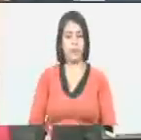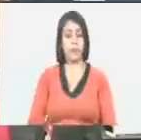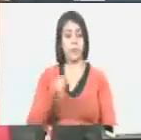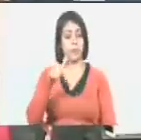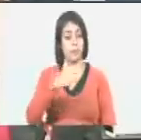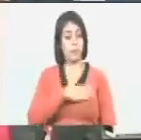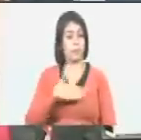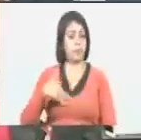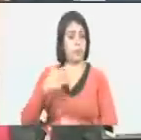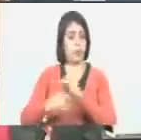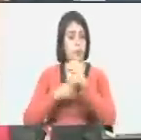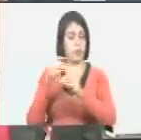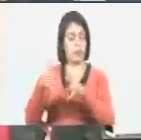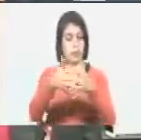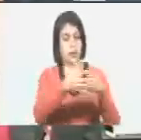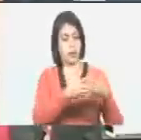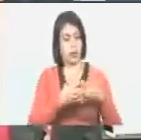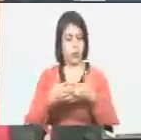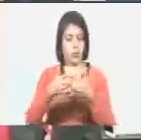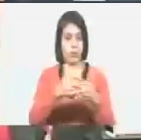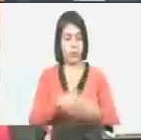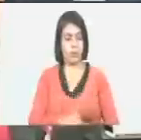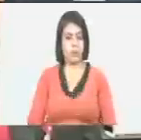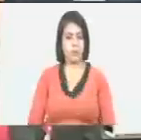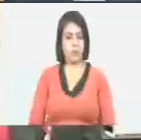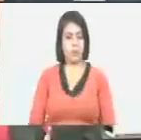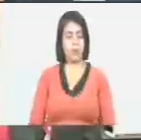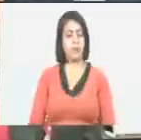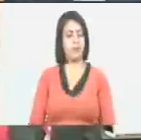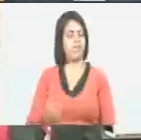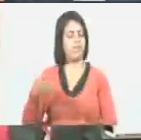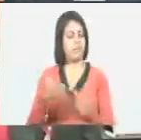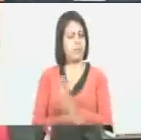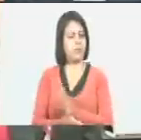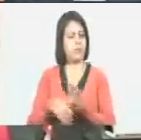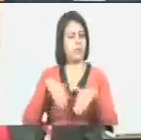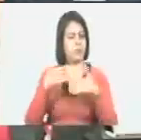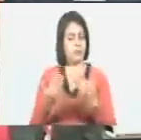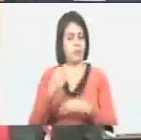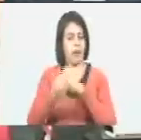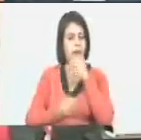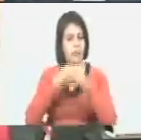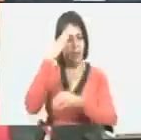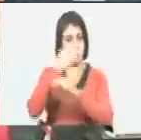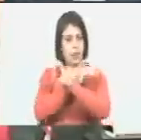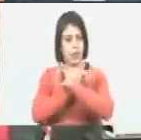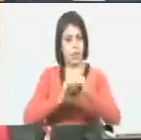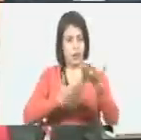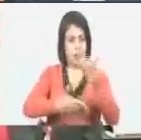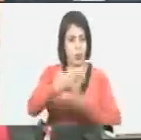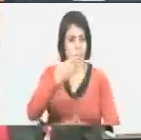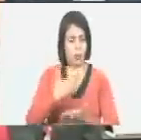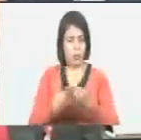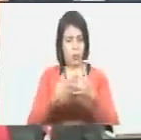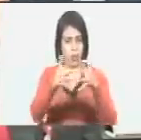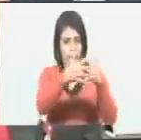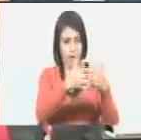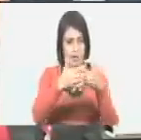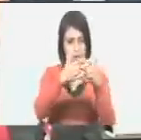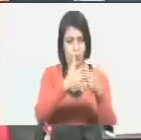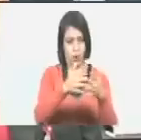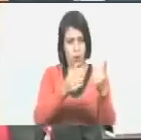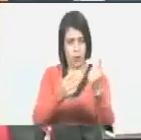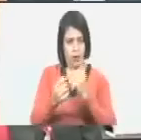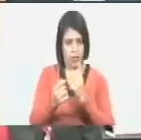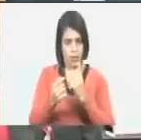estas pretensiones de los Estados Unidos. ¿En qué consistían las operaciones militares conjuntas, intercambio de